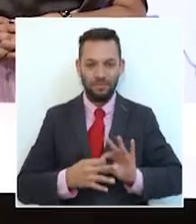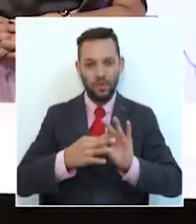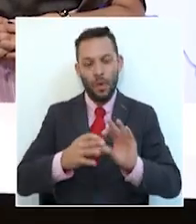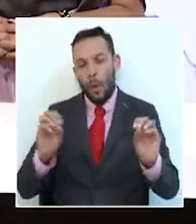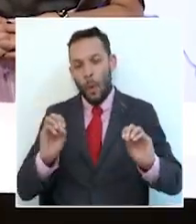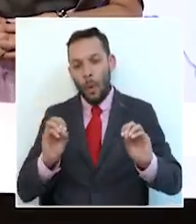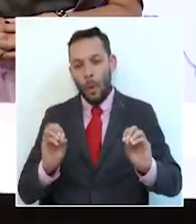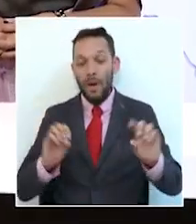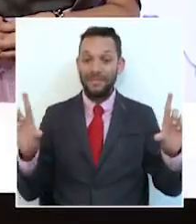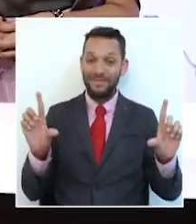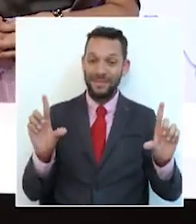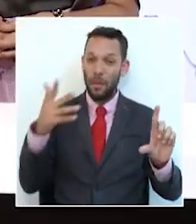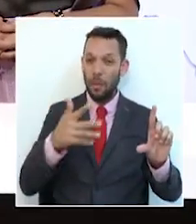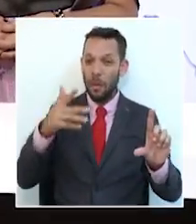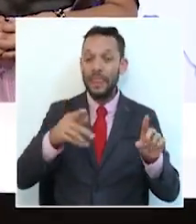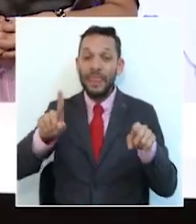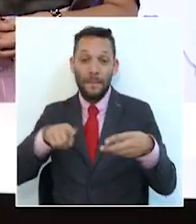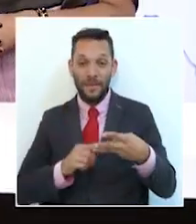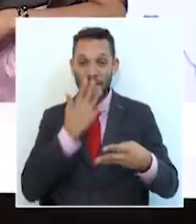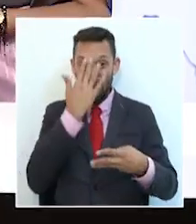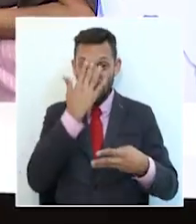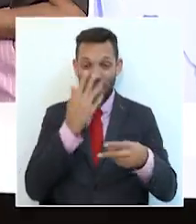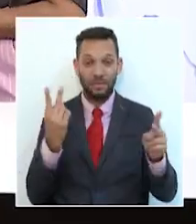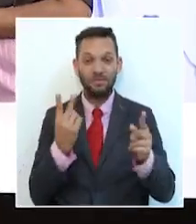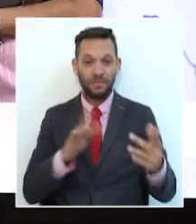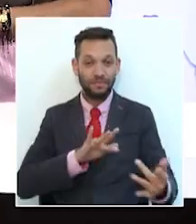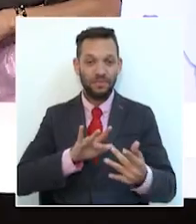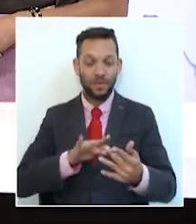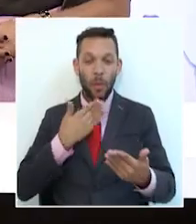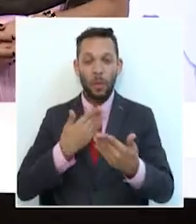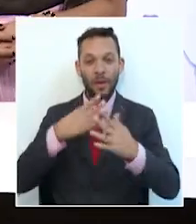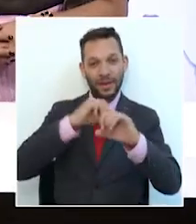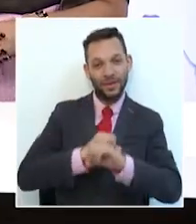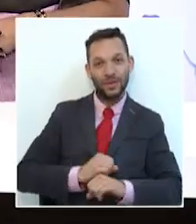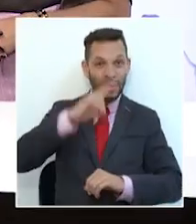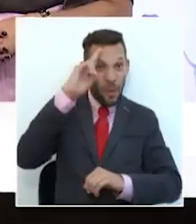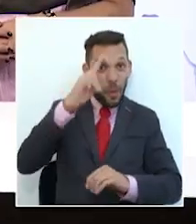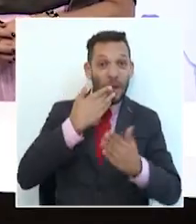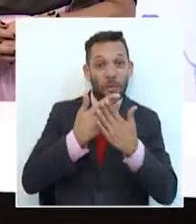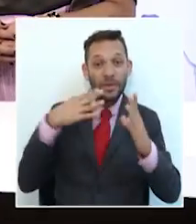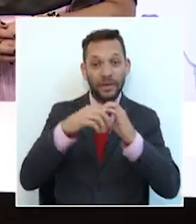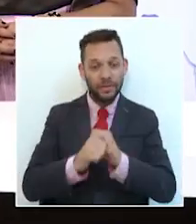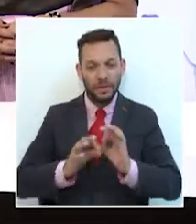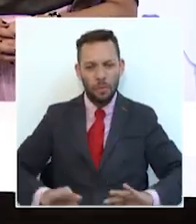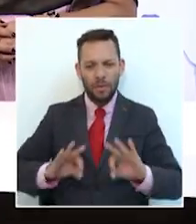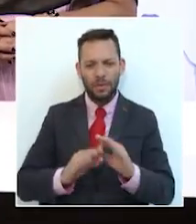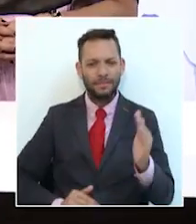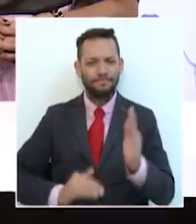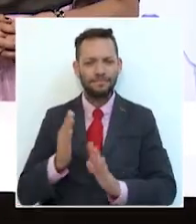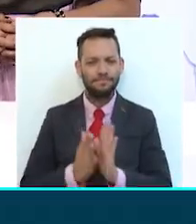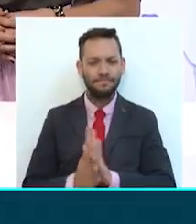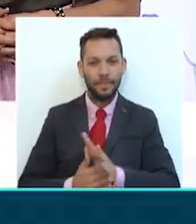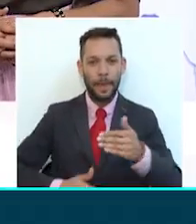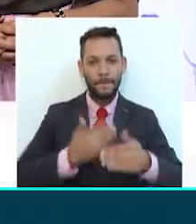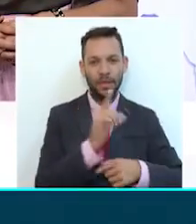www.telecafé.gov.co y también a través del Facebook Live. Daniela, ¿qué tal? Muy buenas noches. Rubén Darío, televidentes, muy buenas noches. Qué bueno que ustedes inicien esta semana